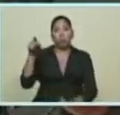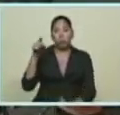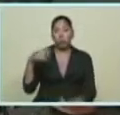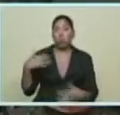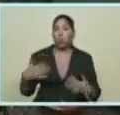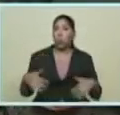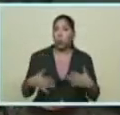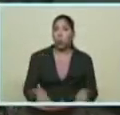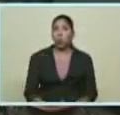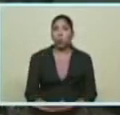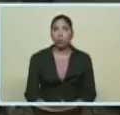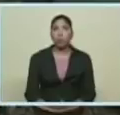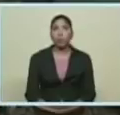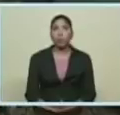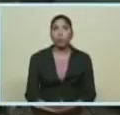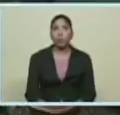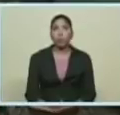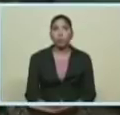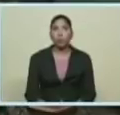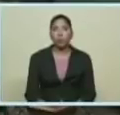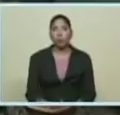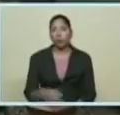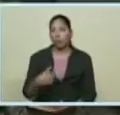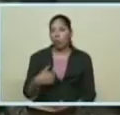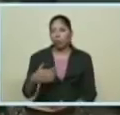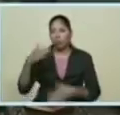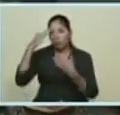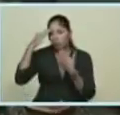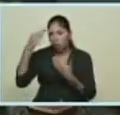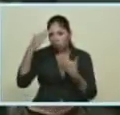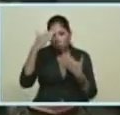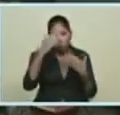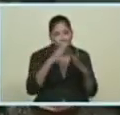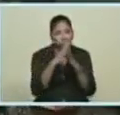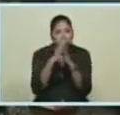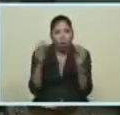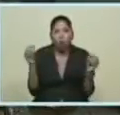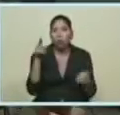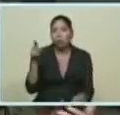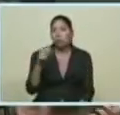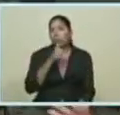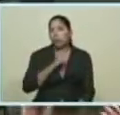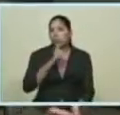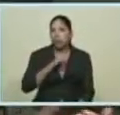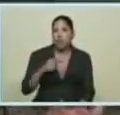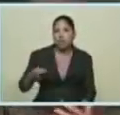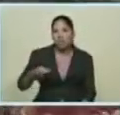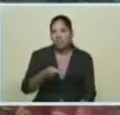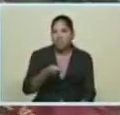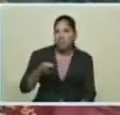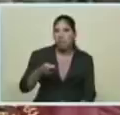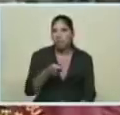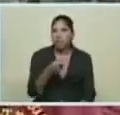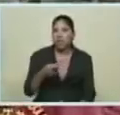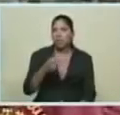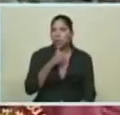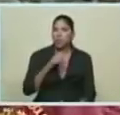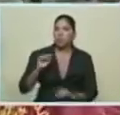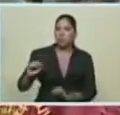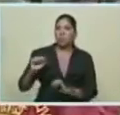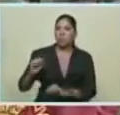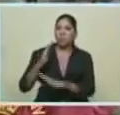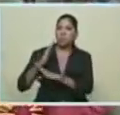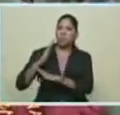Mis saludos y admiración a todos los soldados de la patria que aguantaron la provocación, la